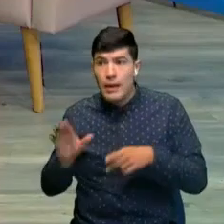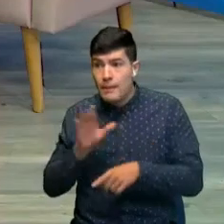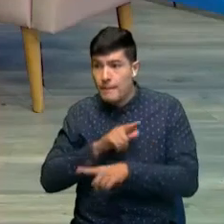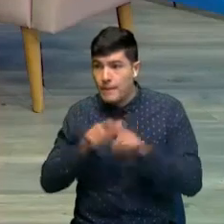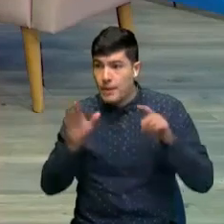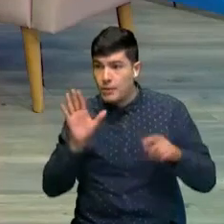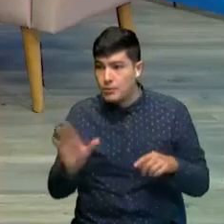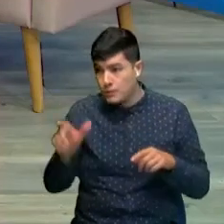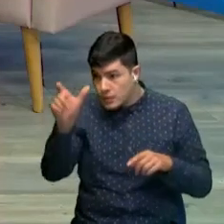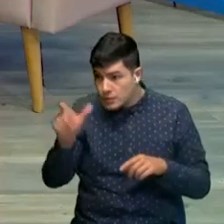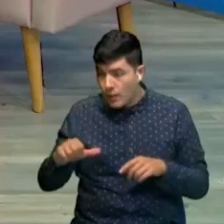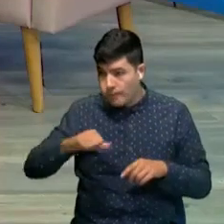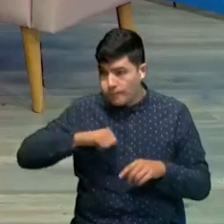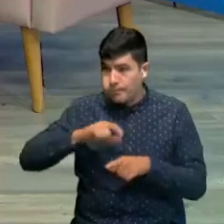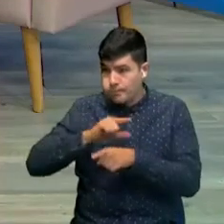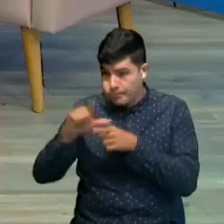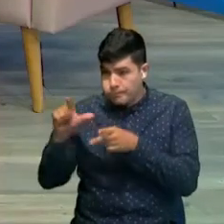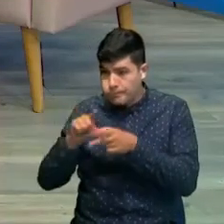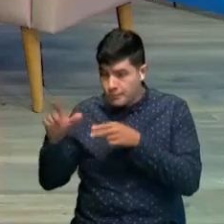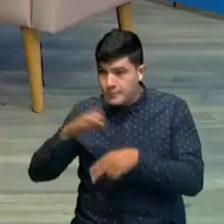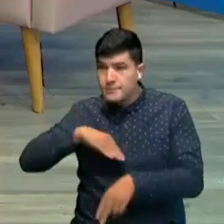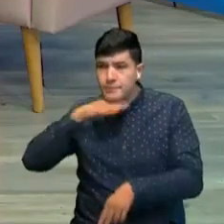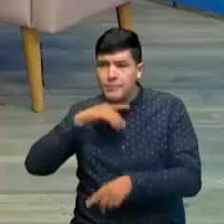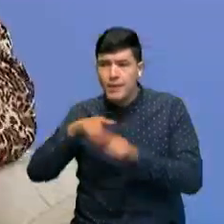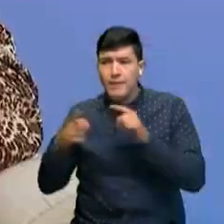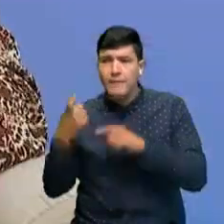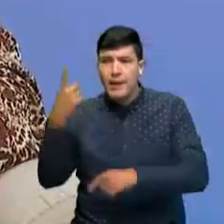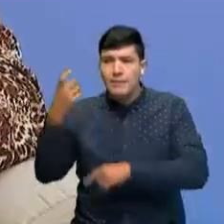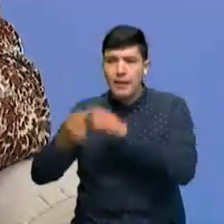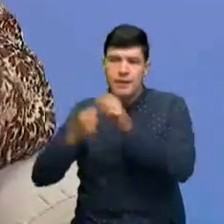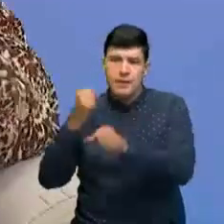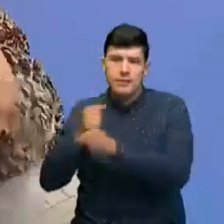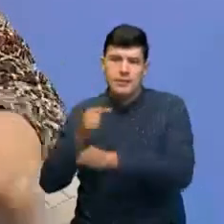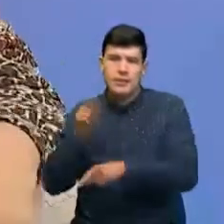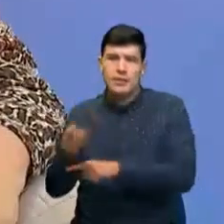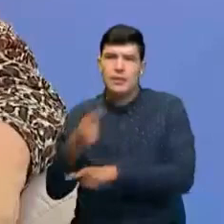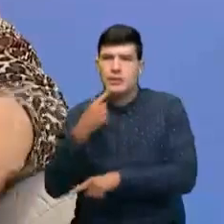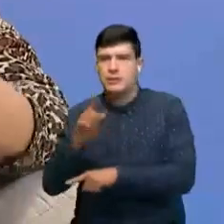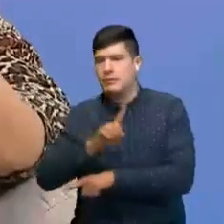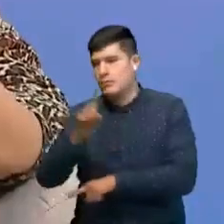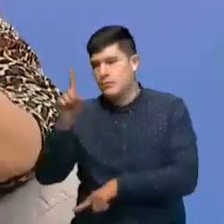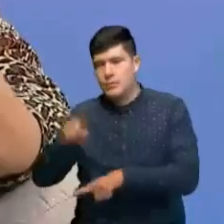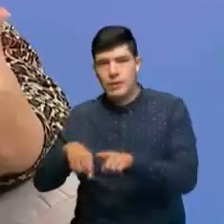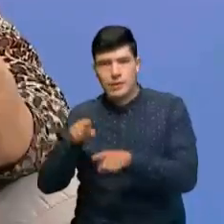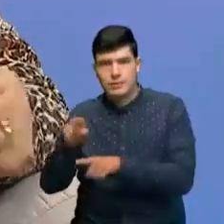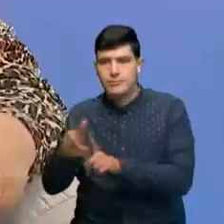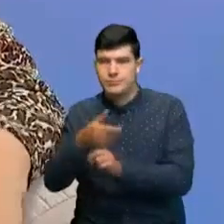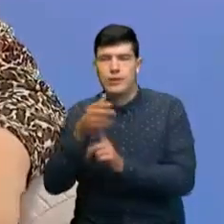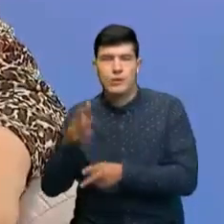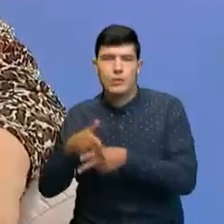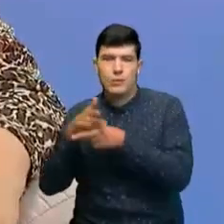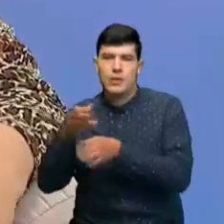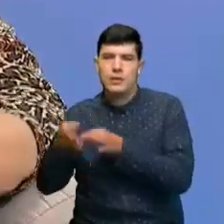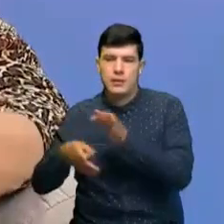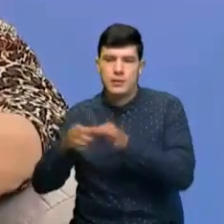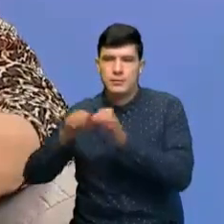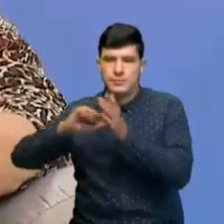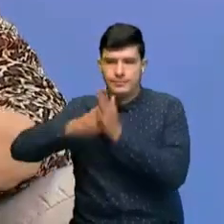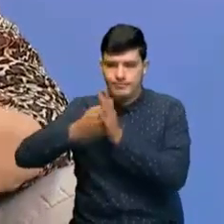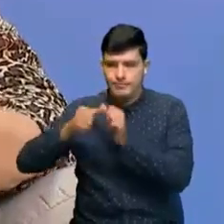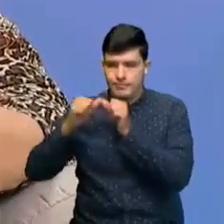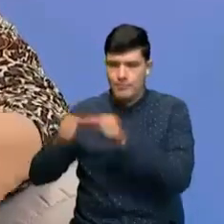prepensionado tiene la semana suficiente pero le falta la edad, ahí no es poco viable que lo proteja la estabilidad laboral